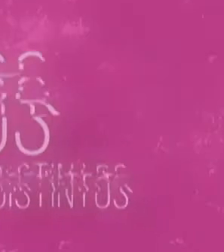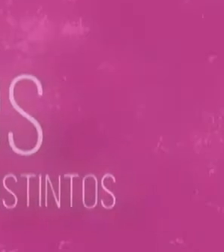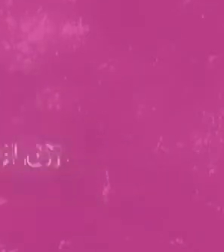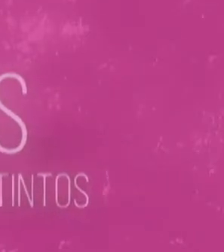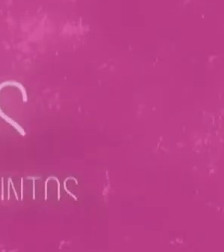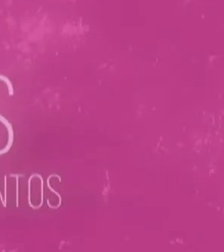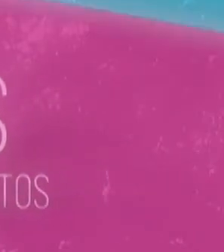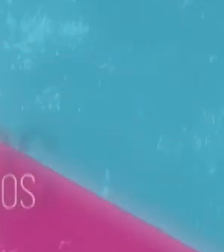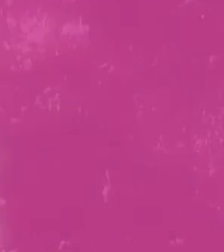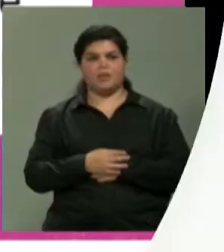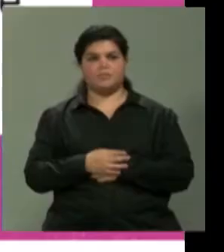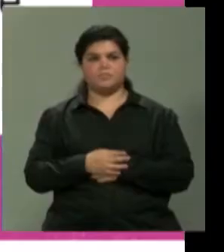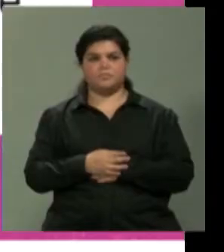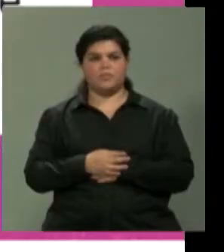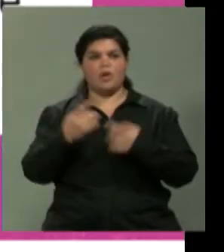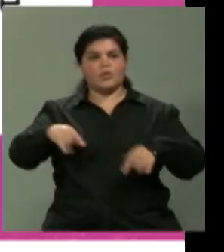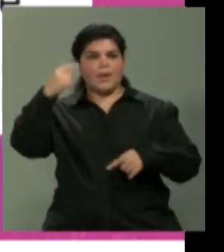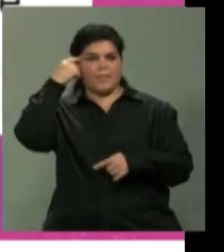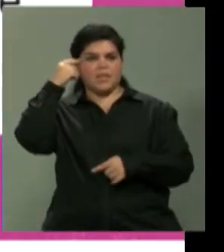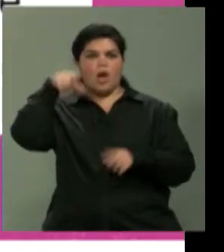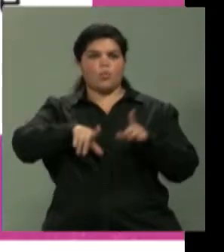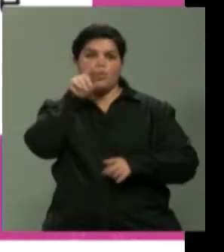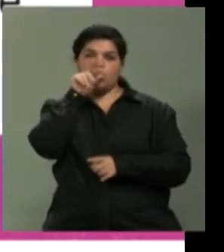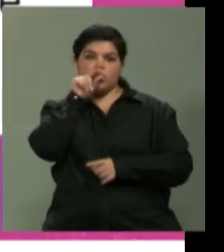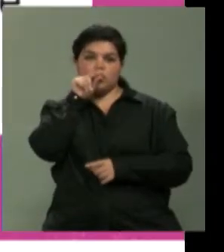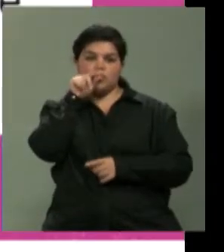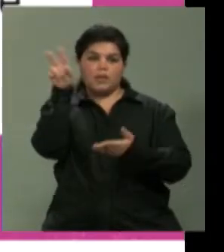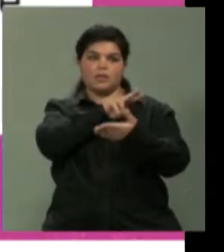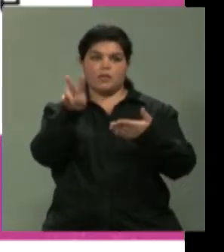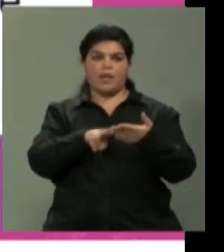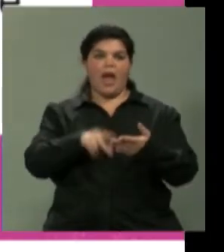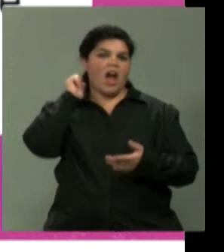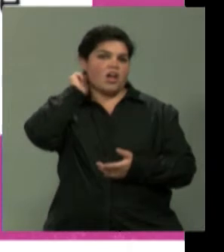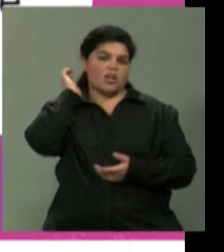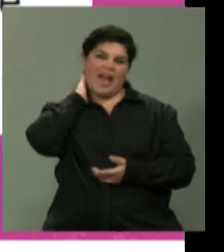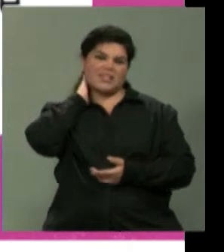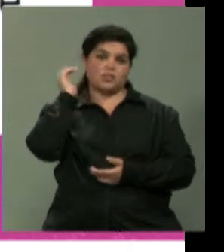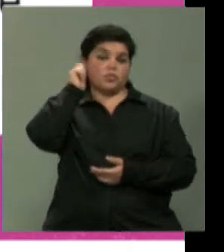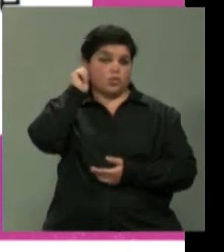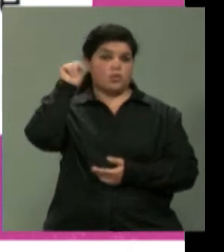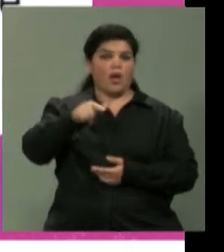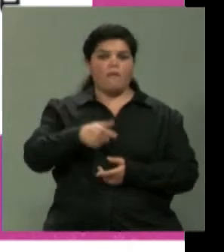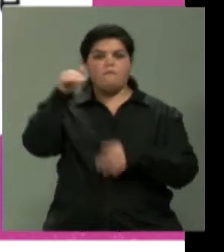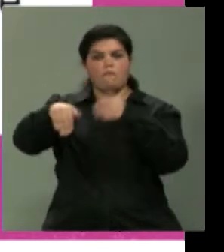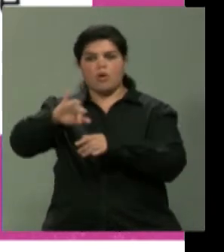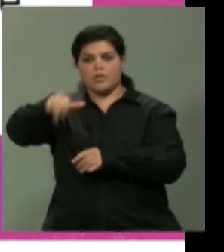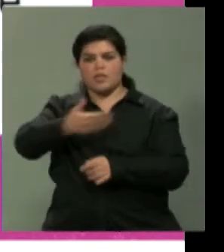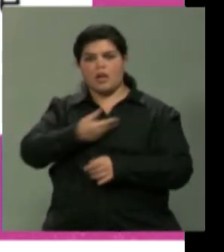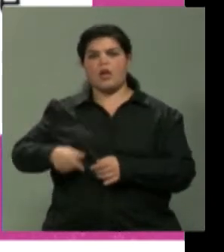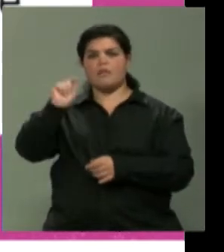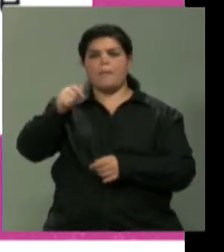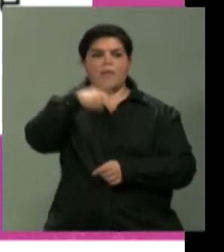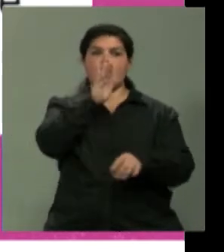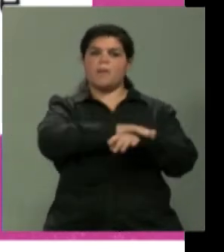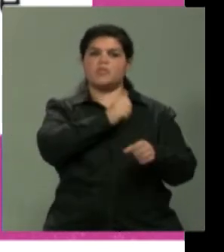edad de imputabilidad. Vamos a leer algunos tweets. En este caso dice: con 16 tenés capacidad para votar a un gobernante, pero no para hacerte cargo de un